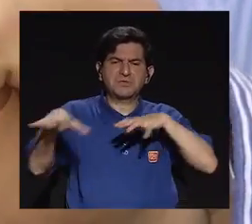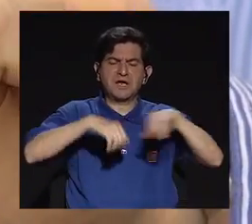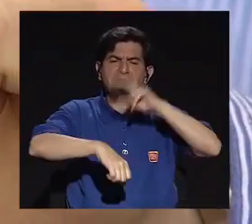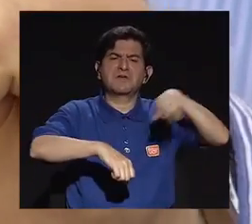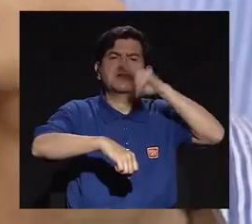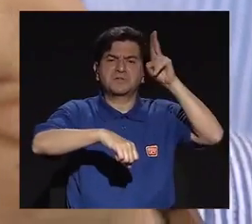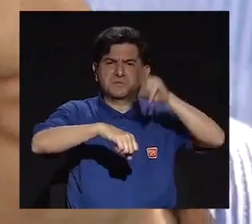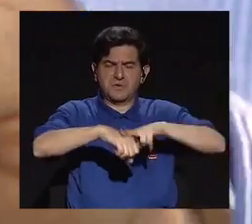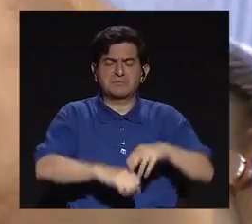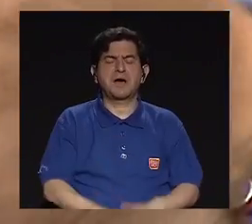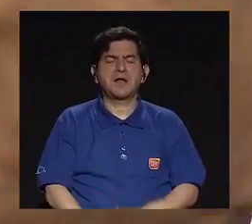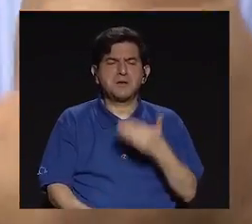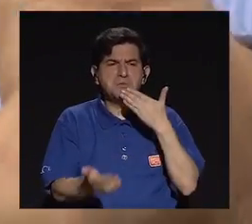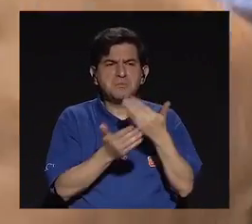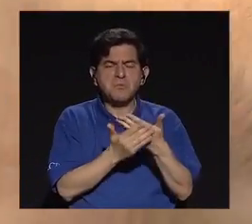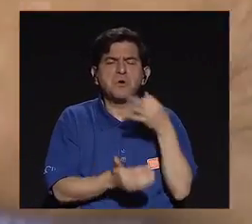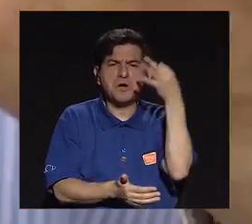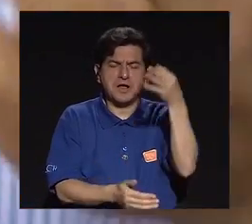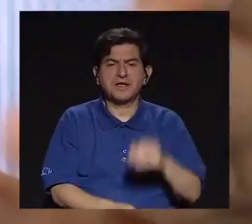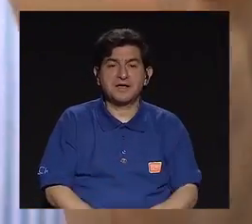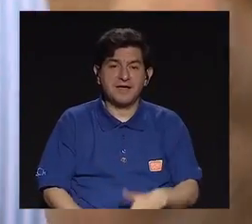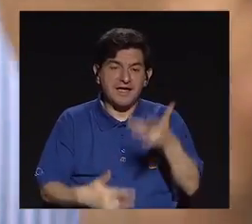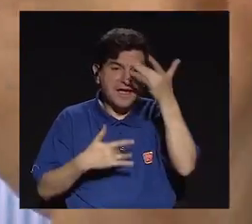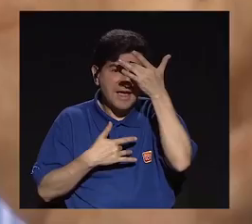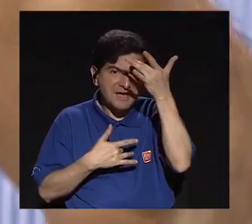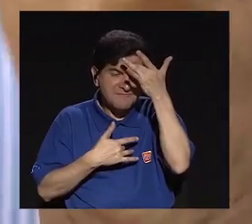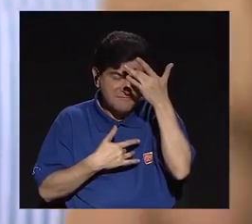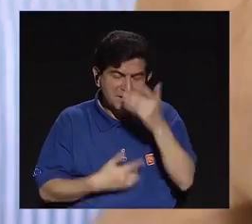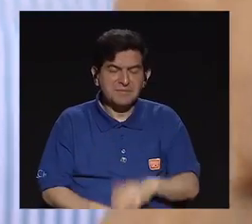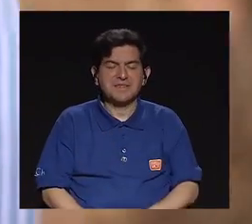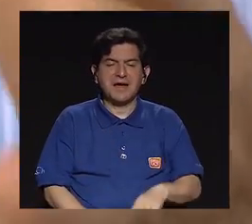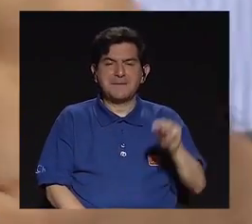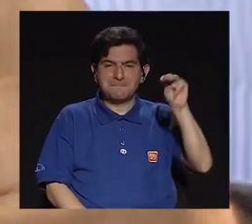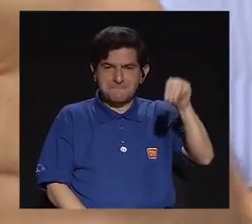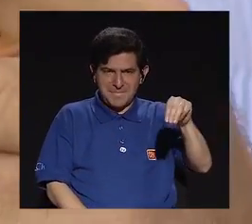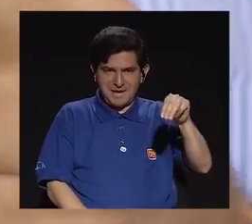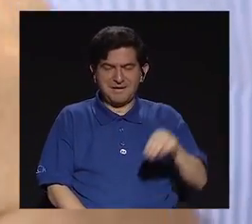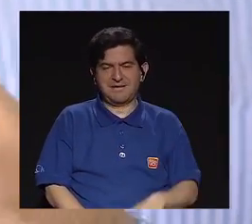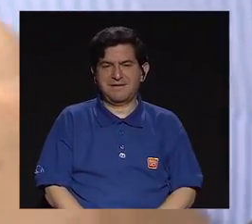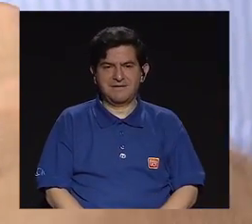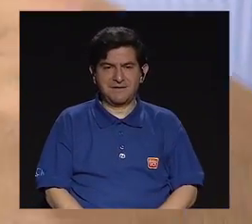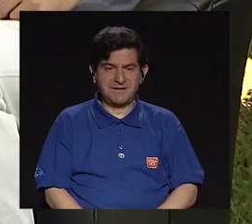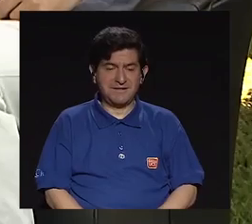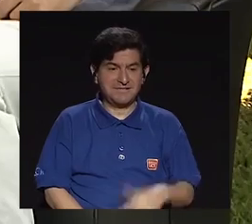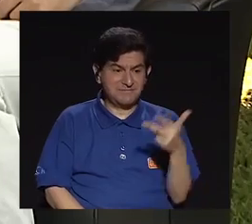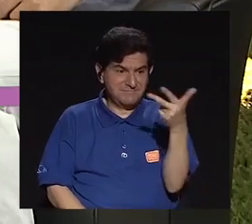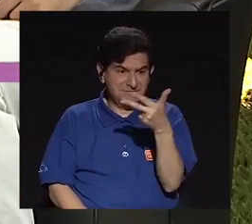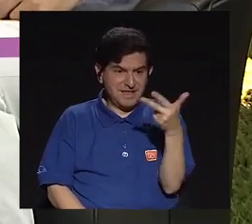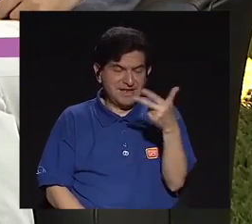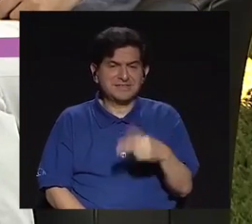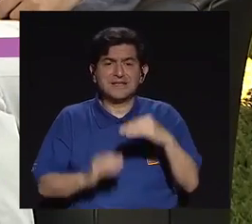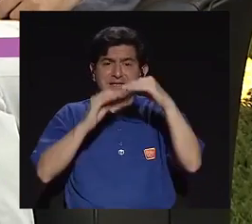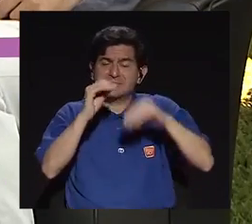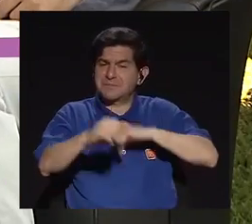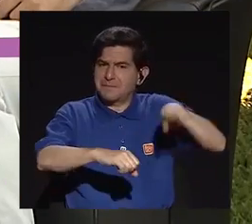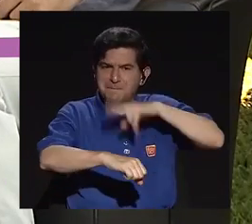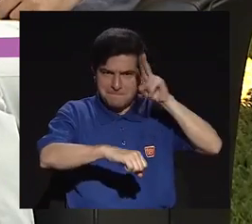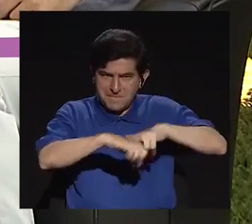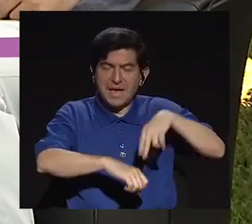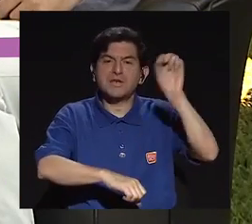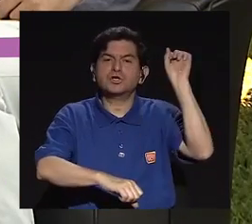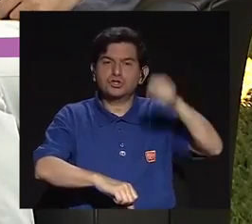pronóstico. La enfermedad de Meniere es la que tiene, digamos, por dicha, de las tres más importantes, la menos frecuente, sí va a tener